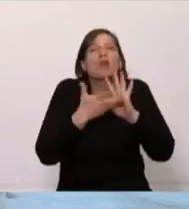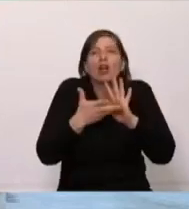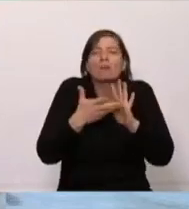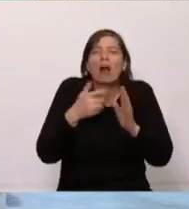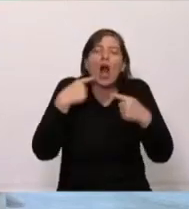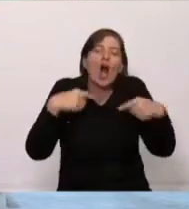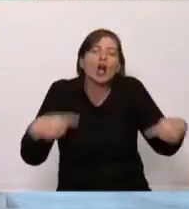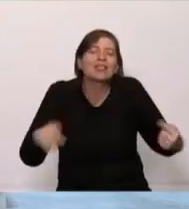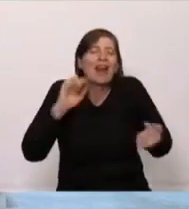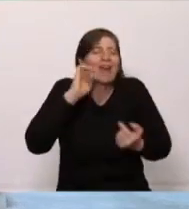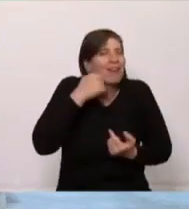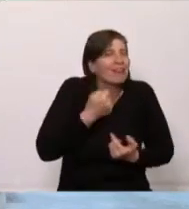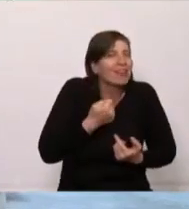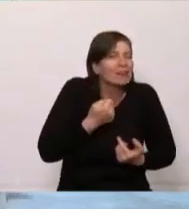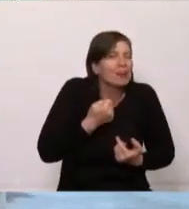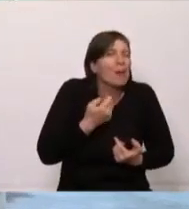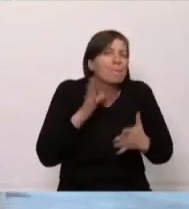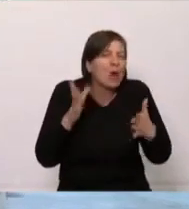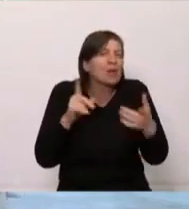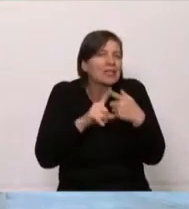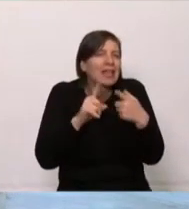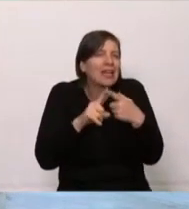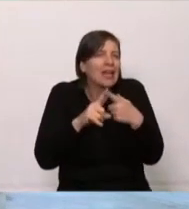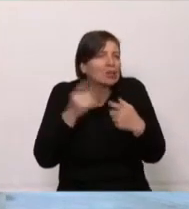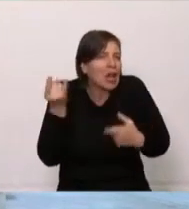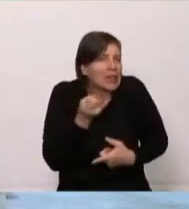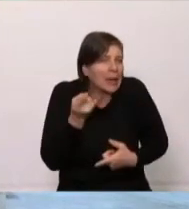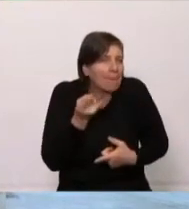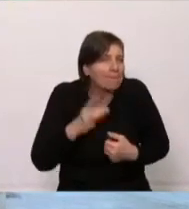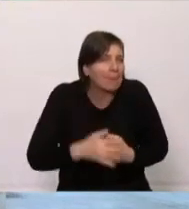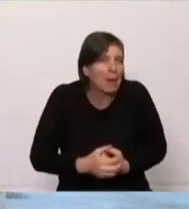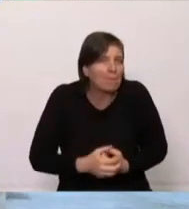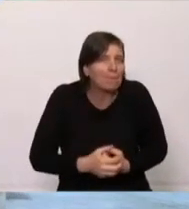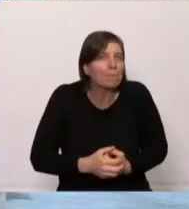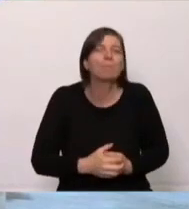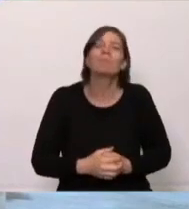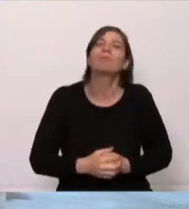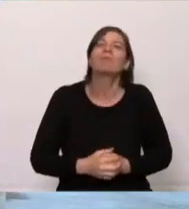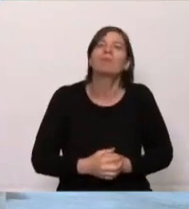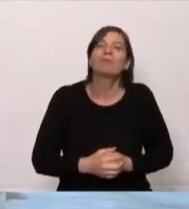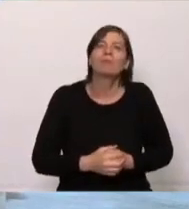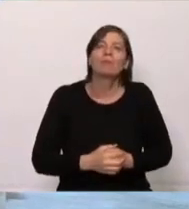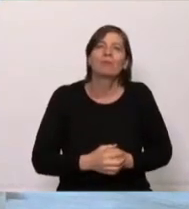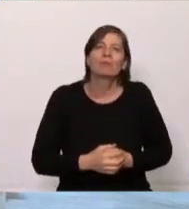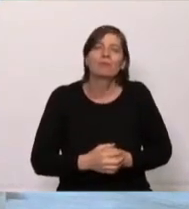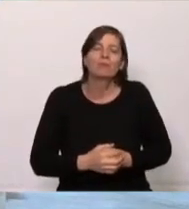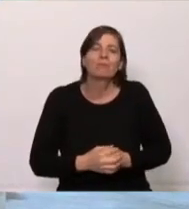están diciendo cosas lindas porque tiene que ver con esto de la trampa.